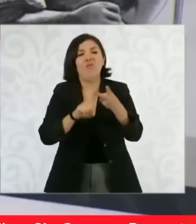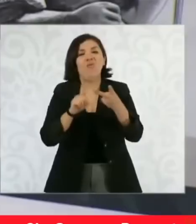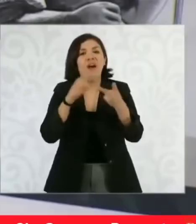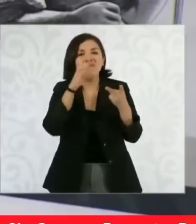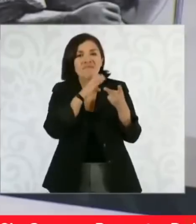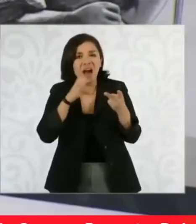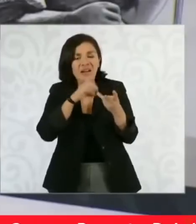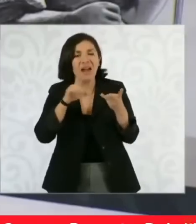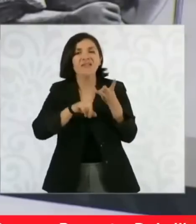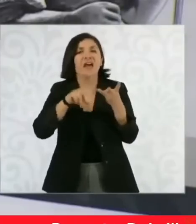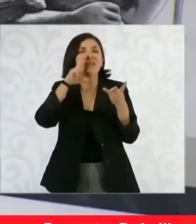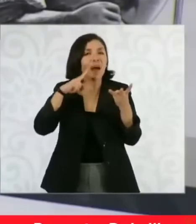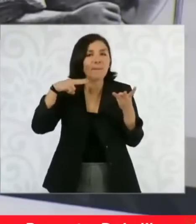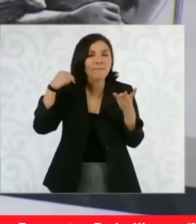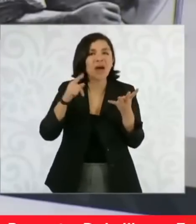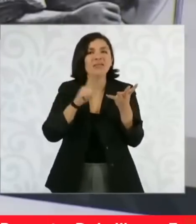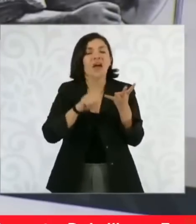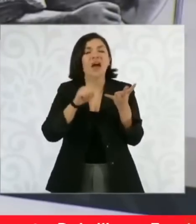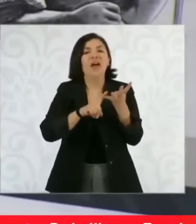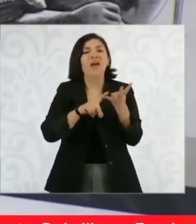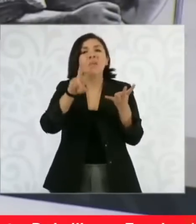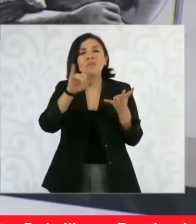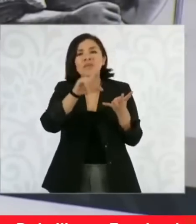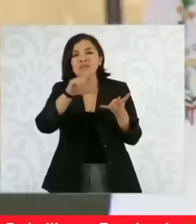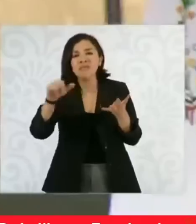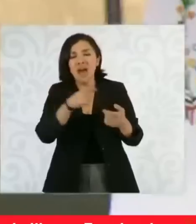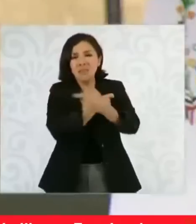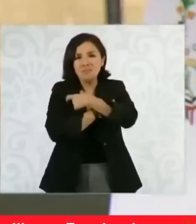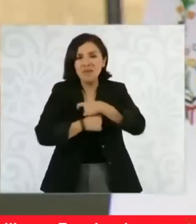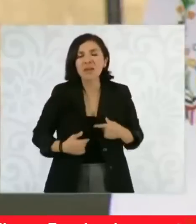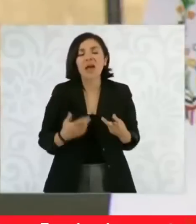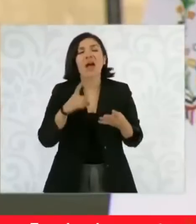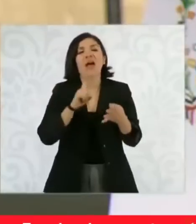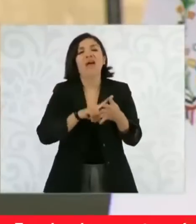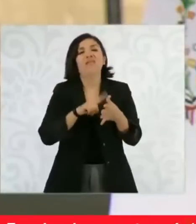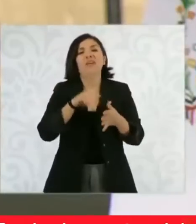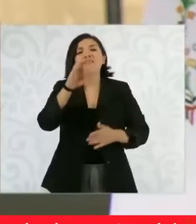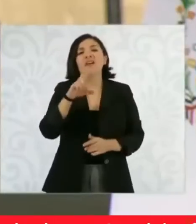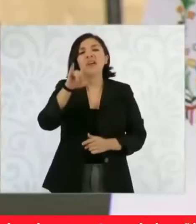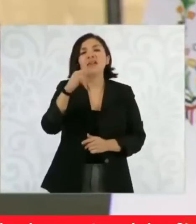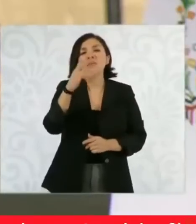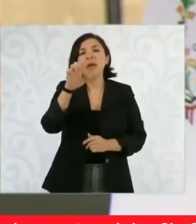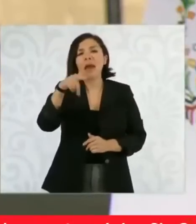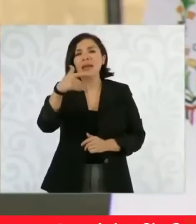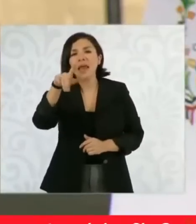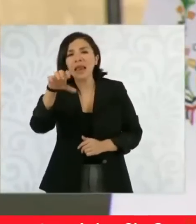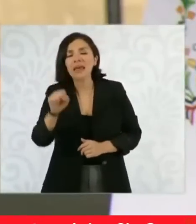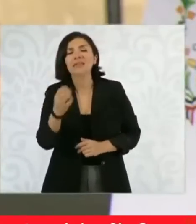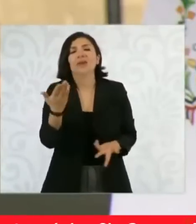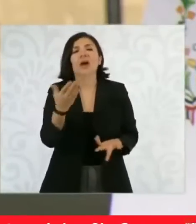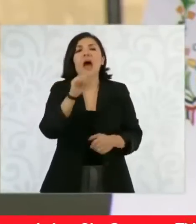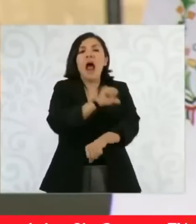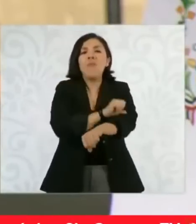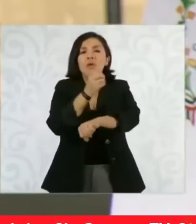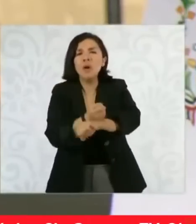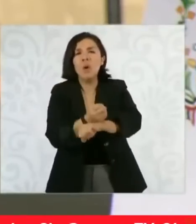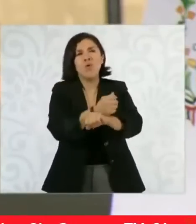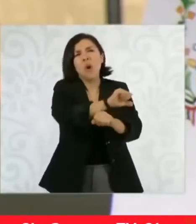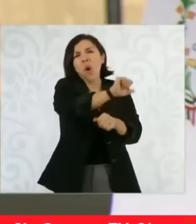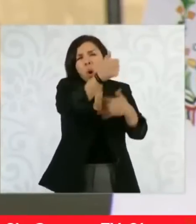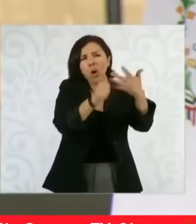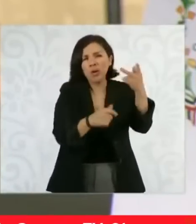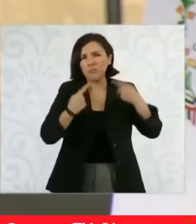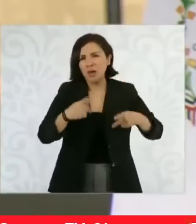Carranza, Emiliano Zapata, Francisco Villa, Felipe Ángeles, Álvaro Obregón y otros próceres